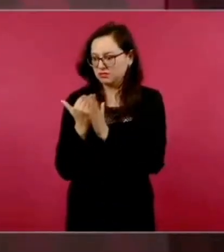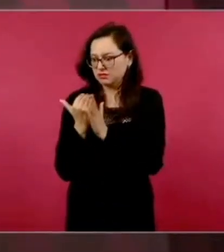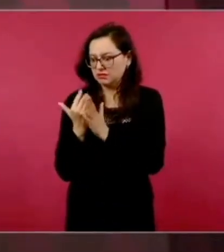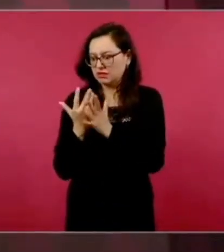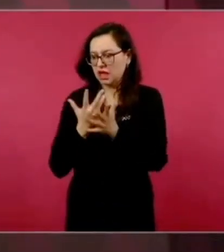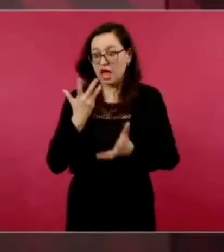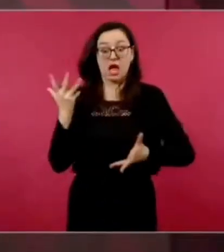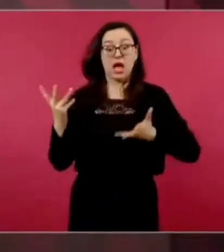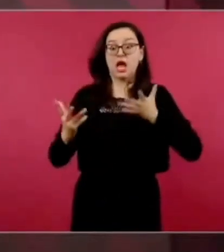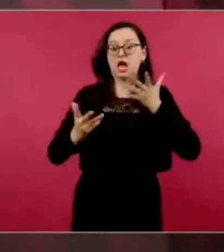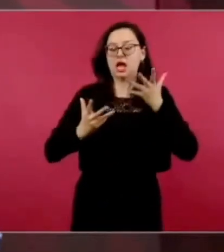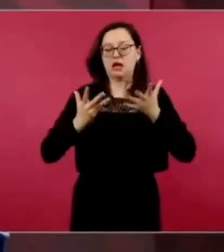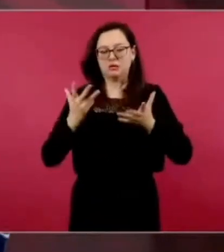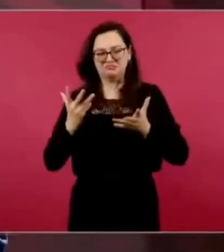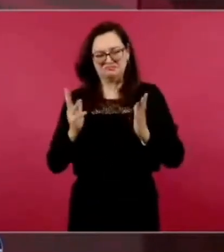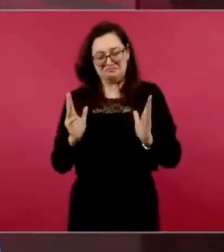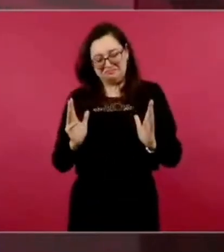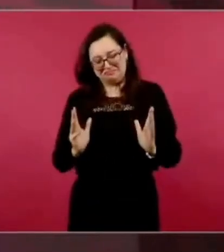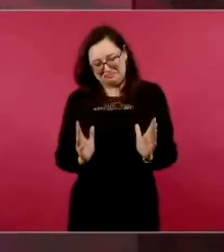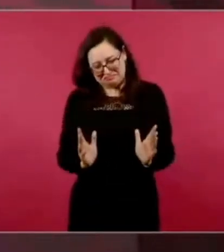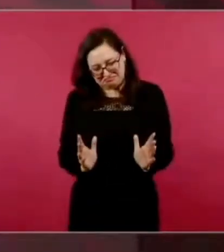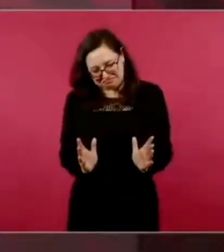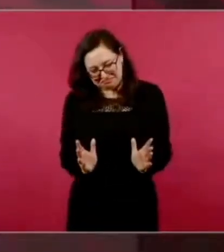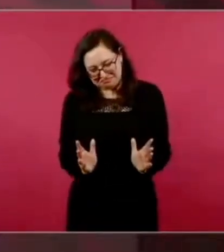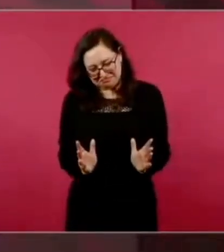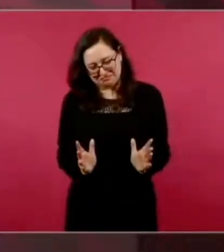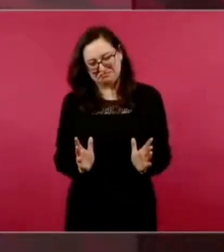Pues es lo que tiene que ver